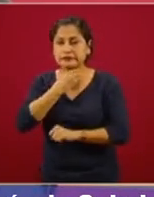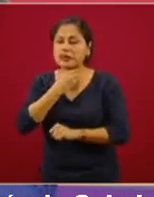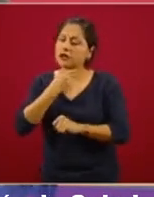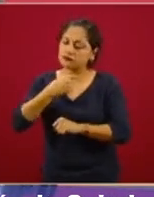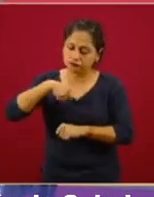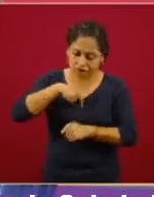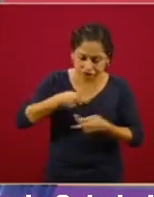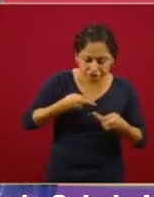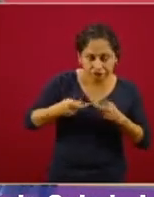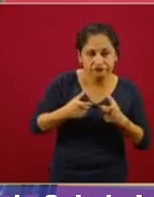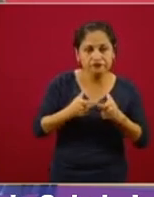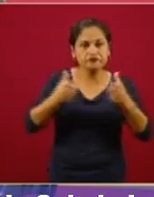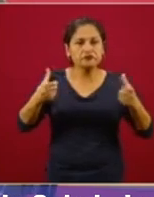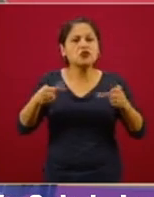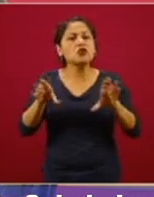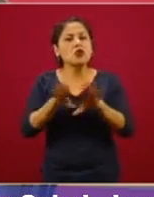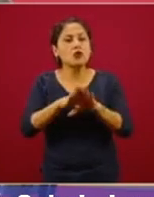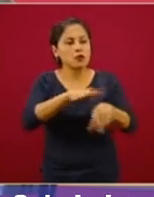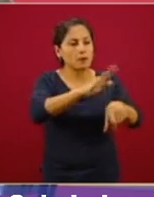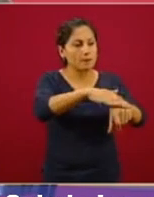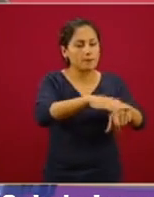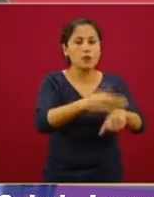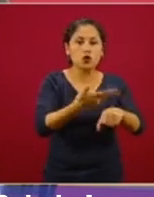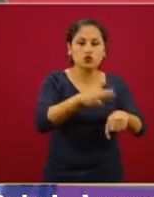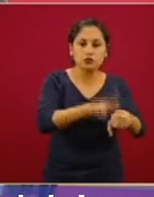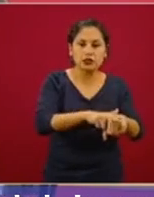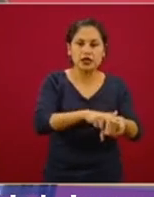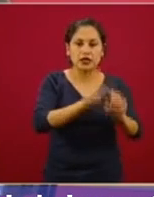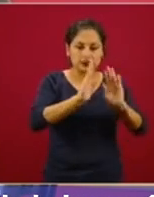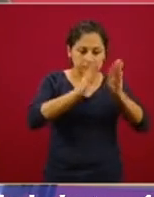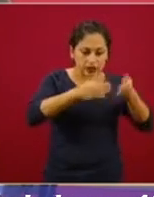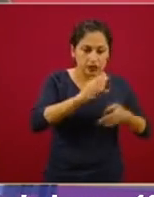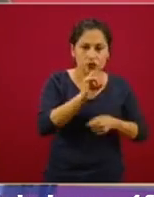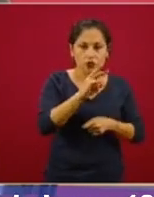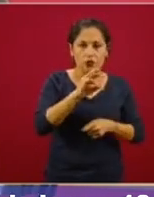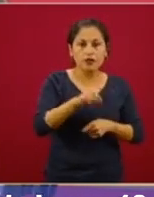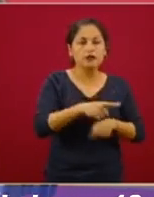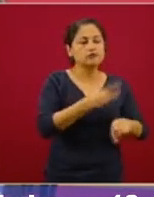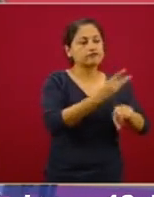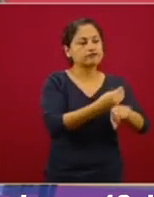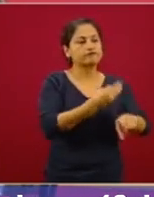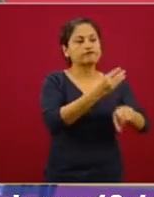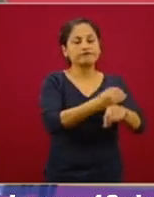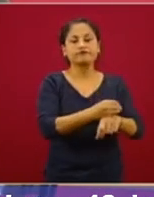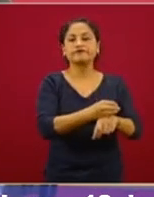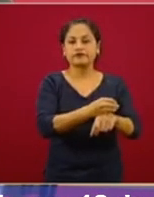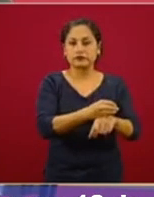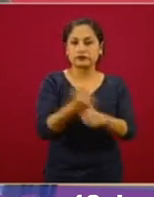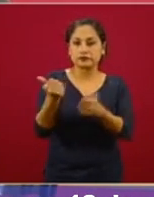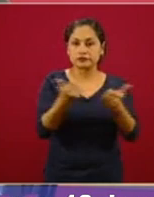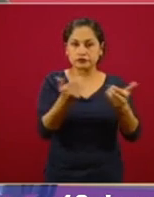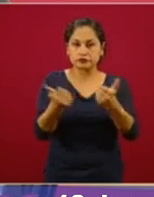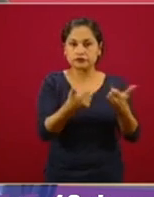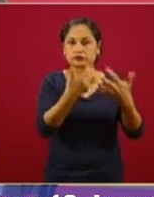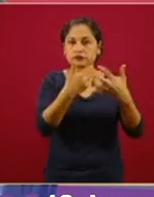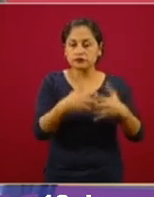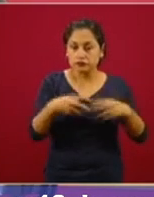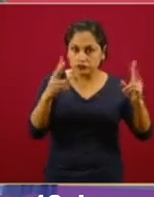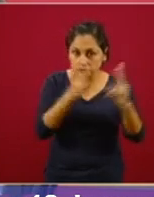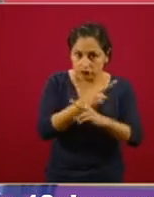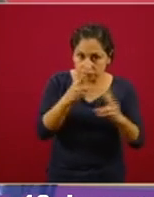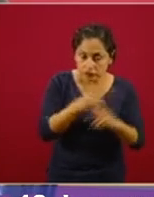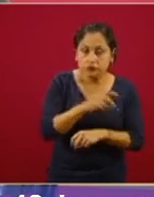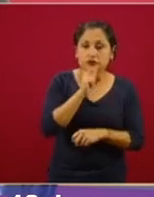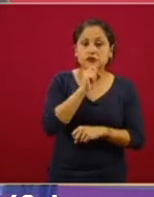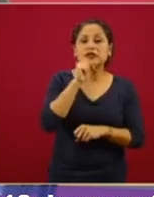de reconversión hospitalaria que tienen que ver con el uso óptimo de las instalaciones, el diferimiento de procedimientos que pueden ser